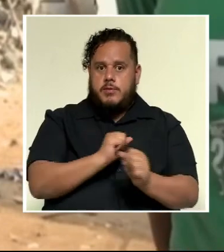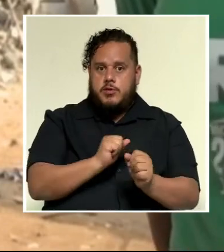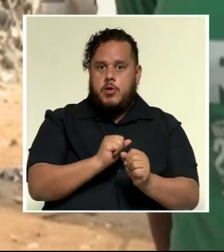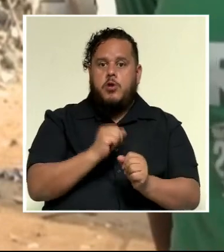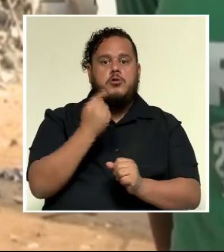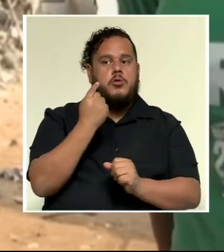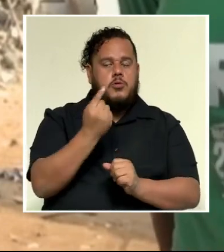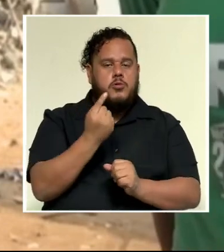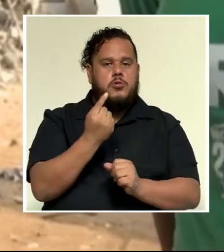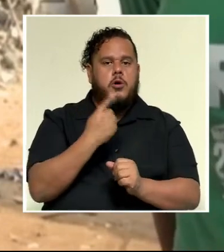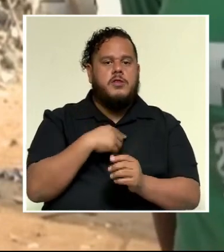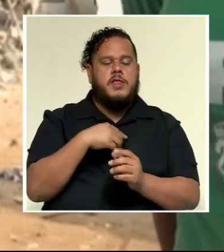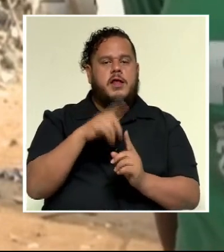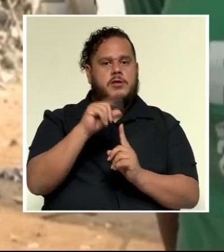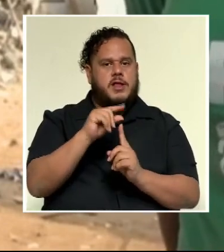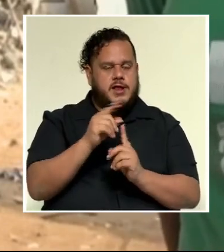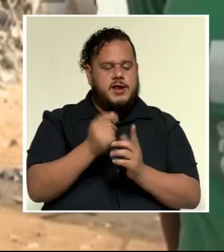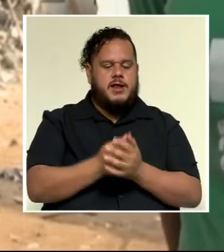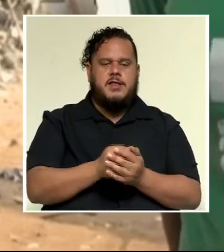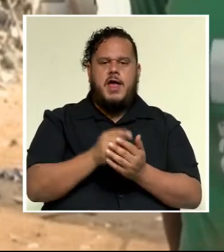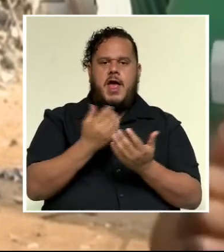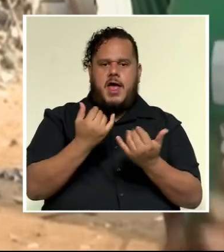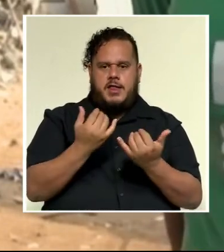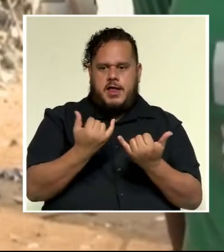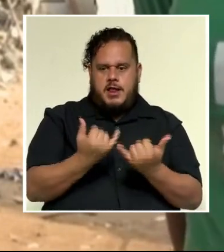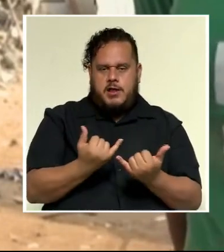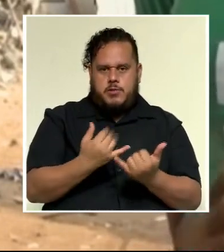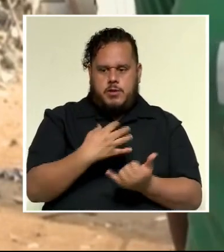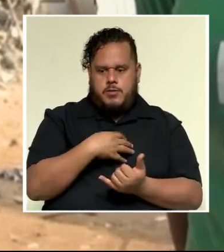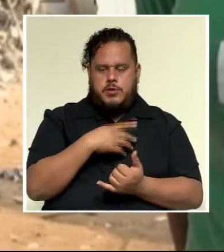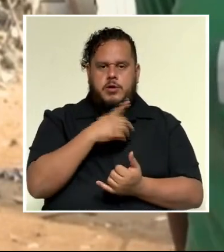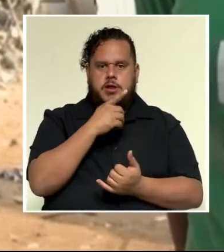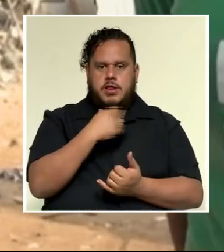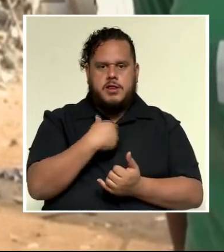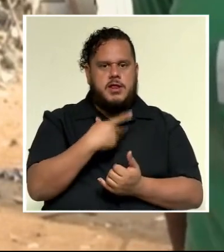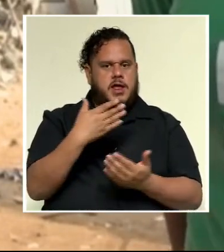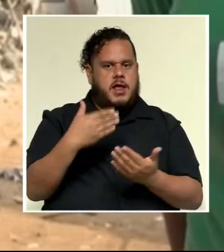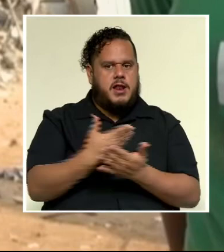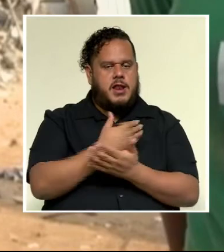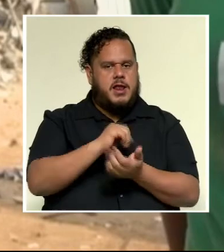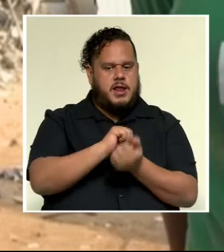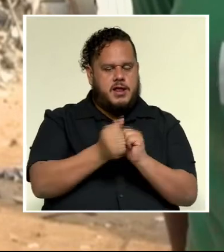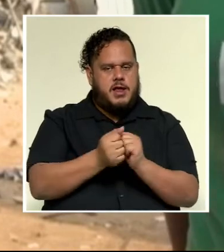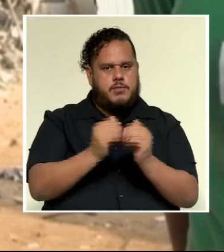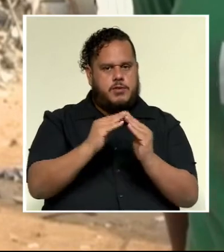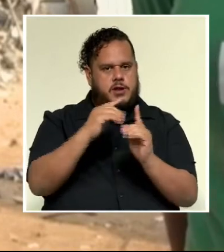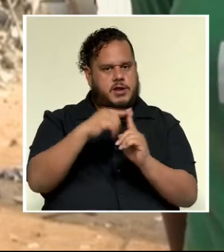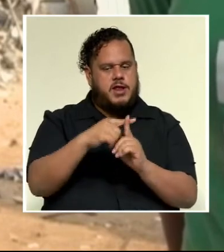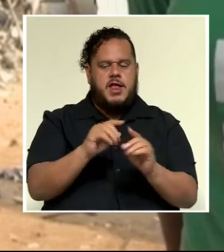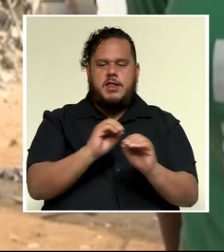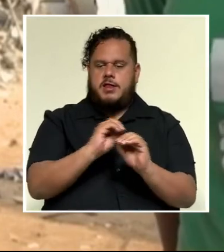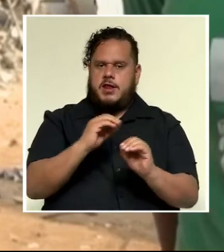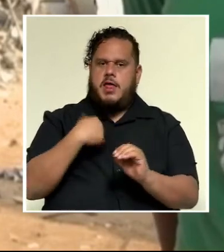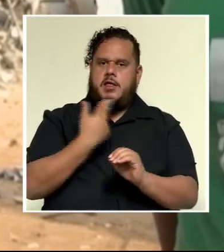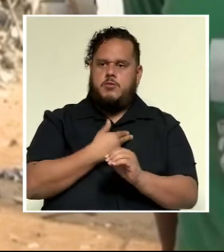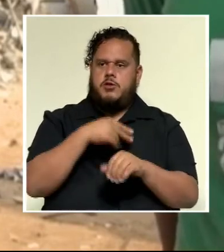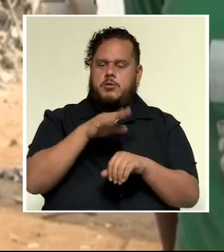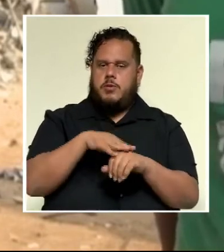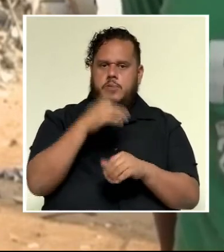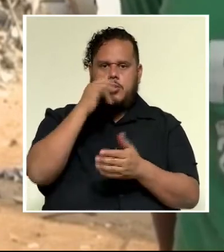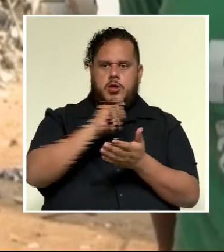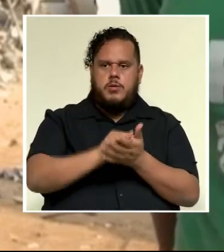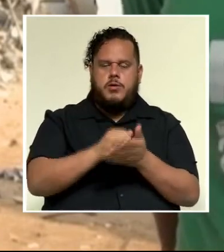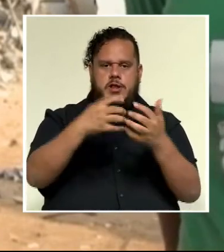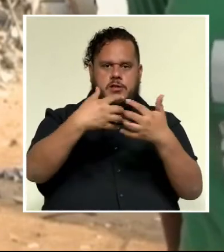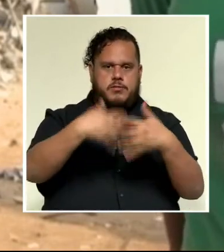los inquilinos. Entendemos que es el actual propietario el que estaba llevando a cabo la renovación sin nuestro consentimiento, lo que llevó al colapso del